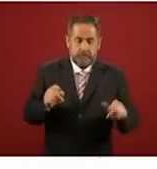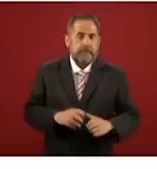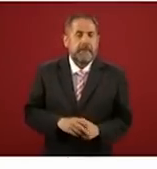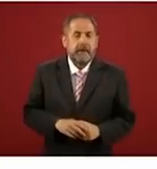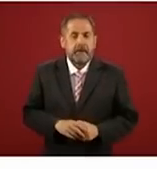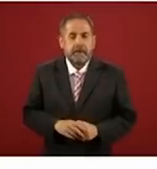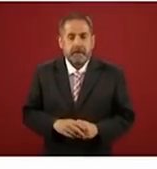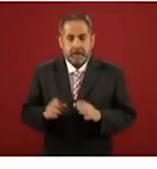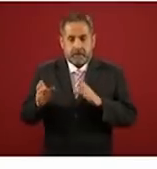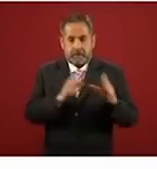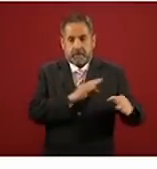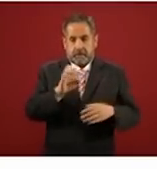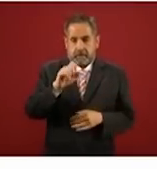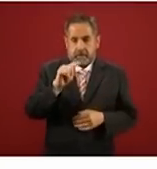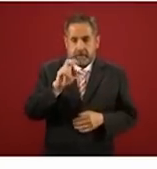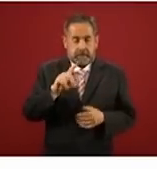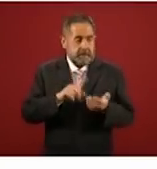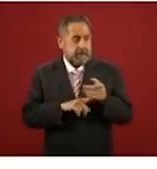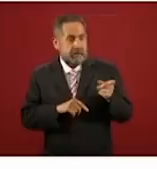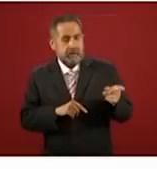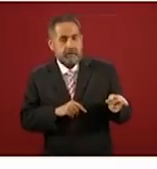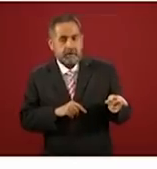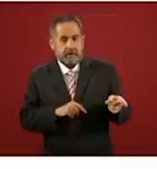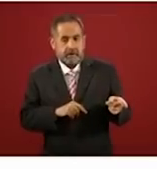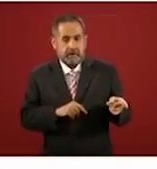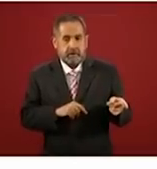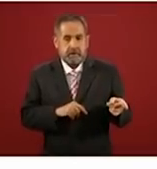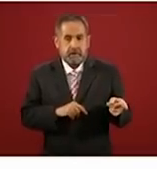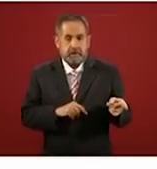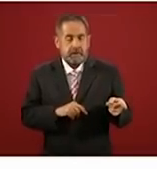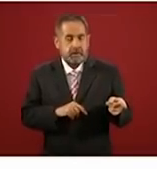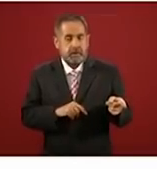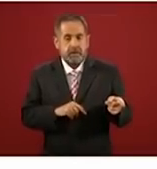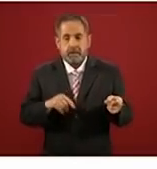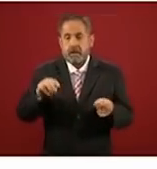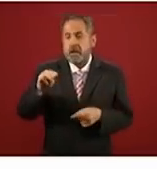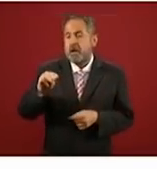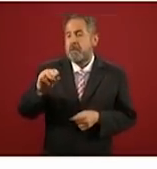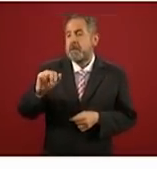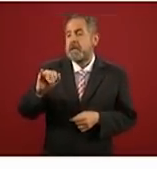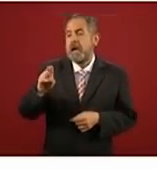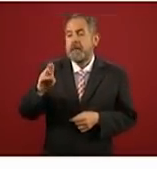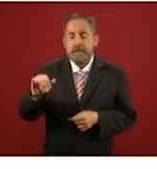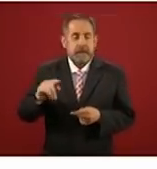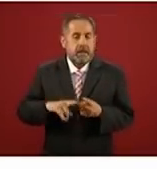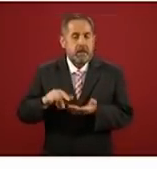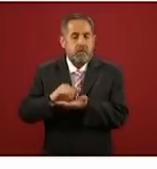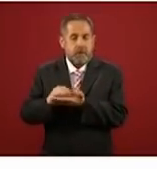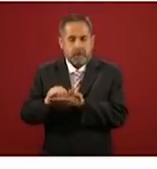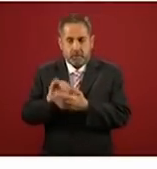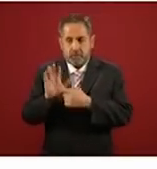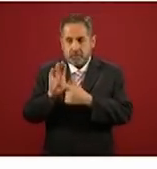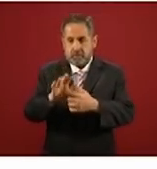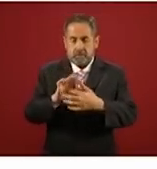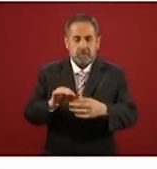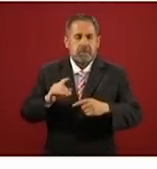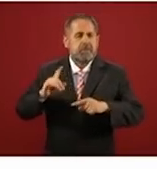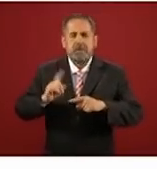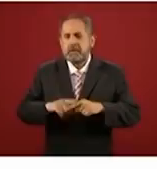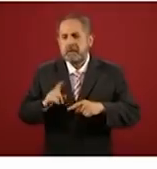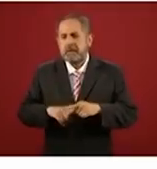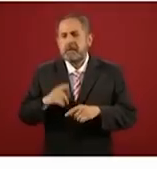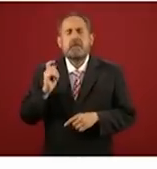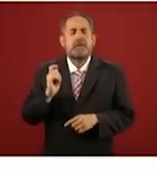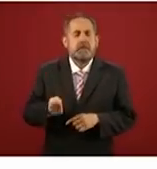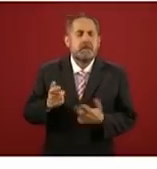costa este la costa este es miami nueva york de ejemplos quién es el